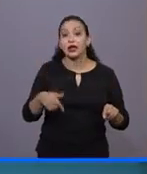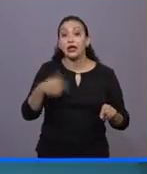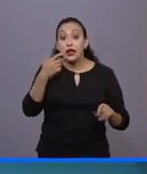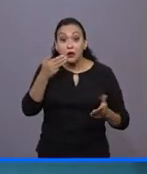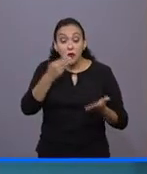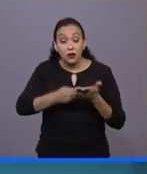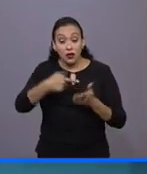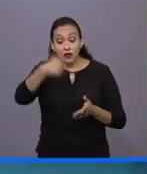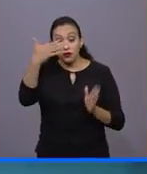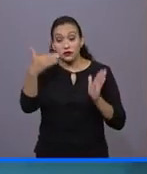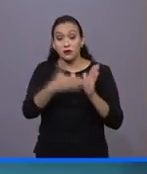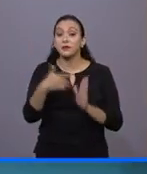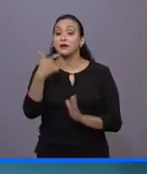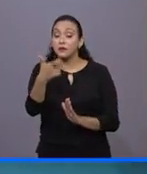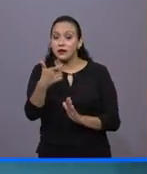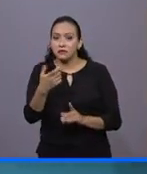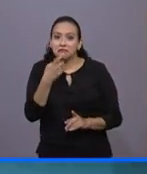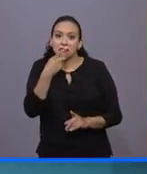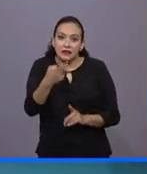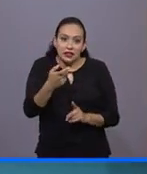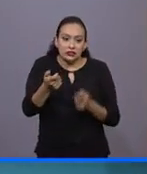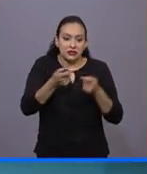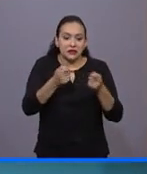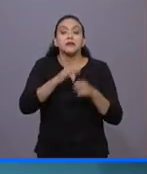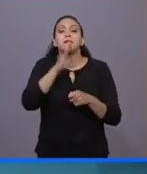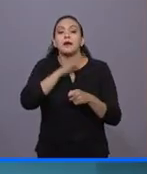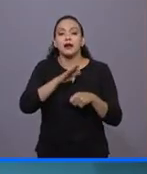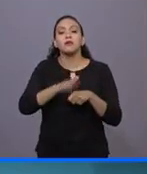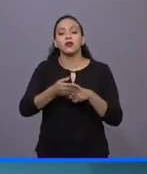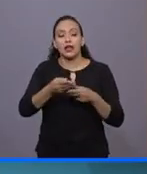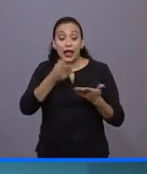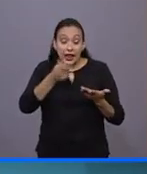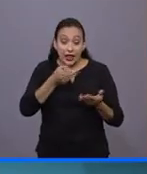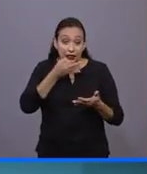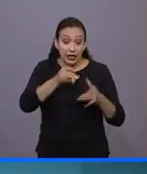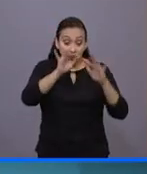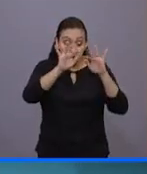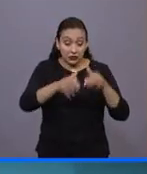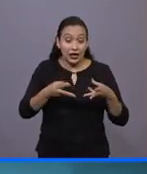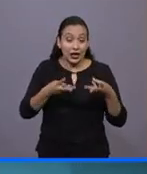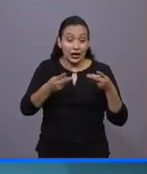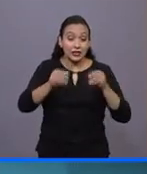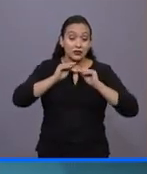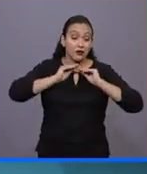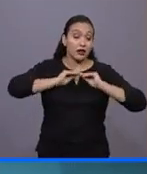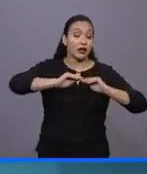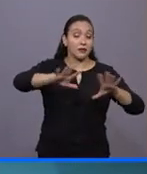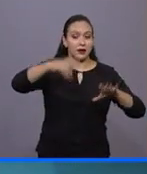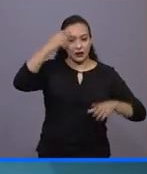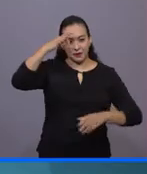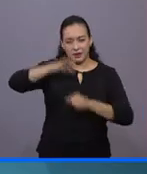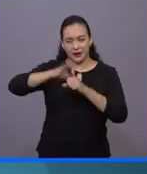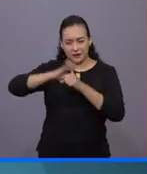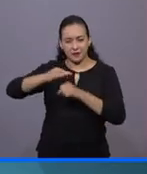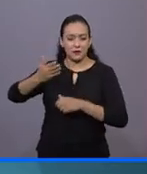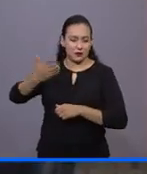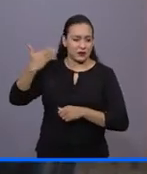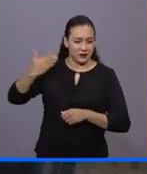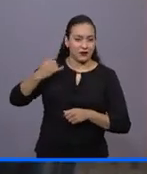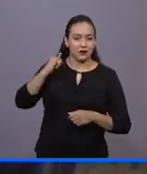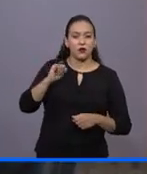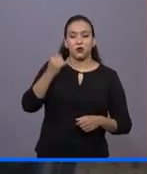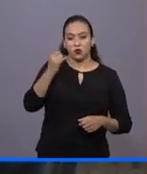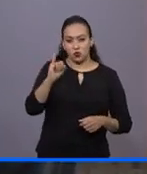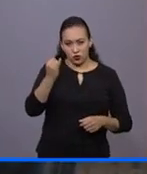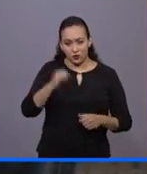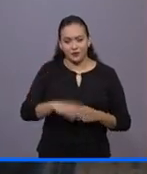12,000 pesos por las irregularidades detectadas en su informe de gastos de campaña realizados durante la elección judicial extraordinaria del